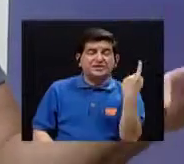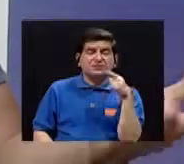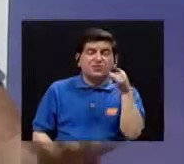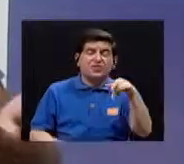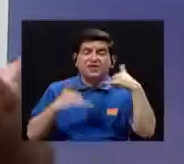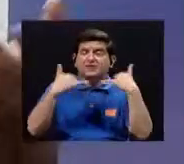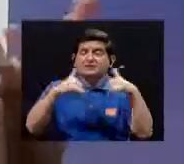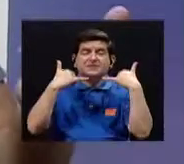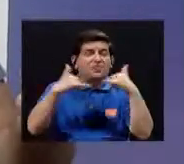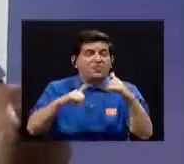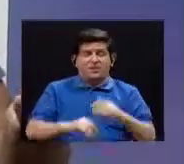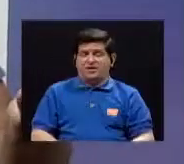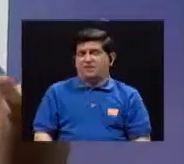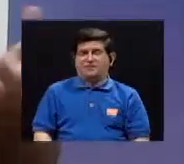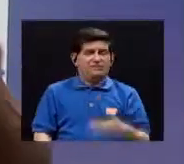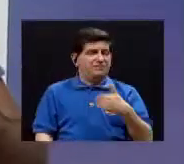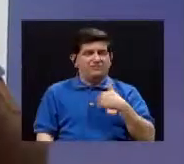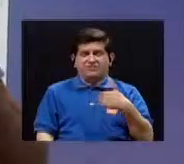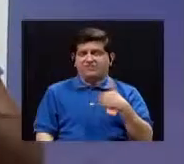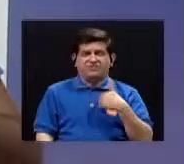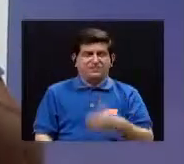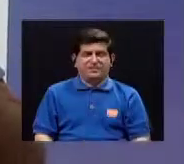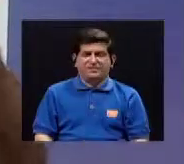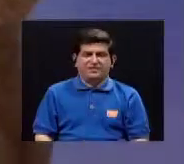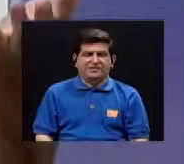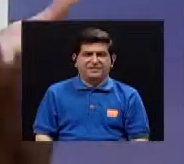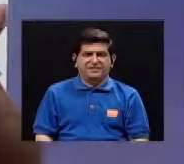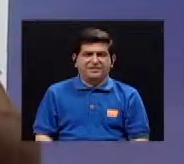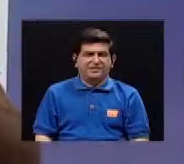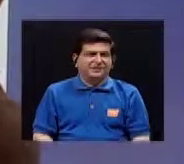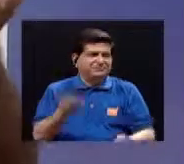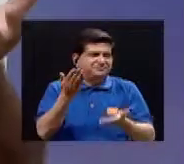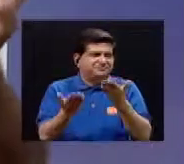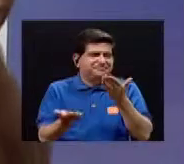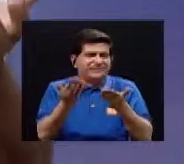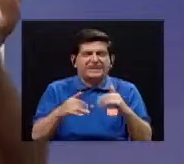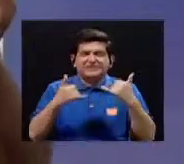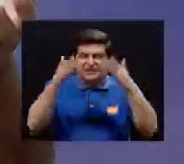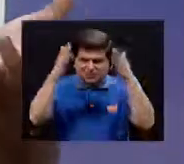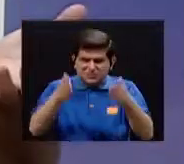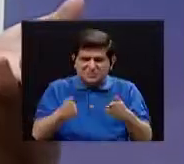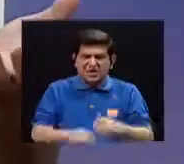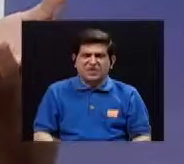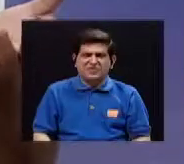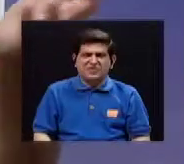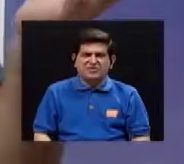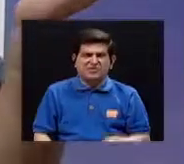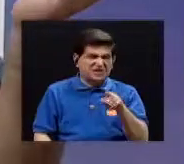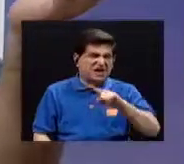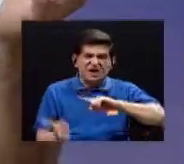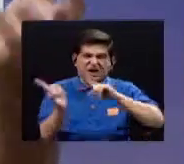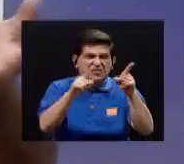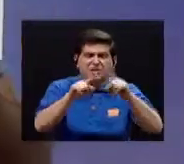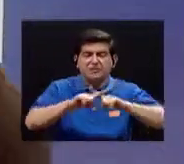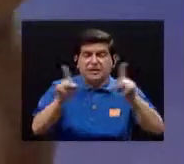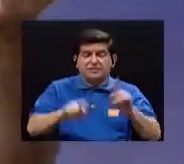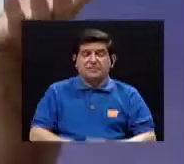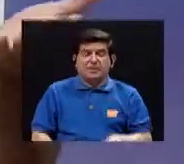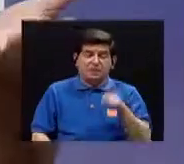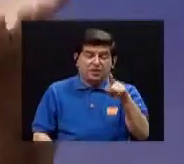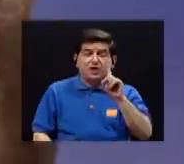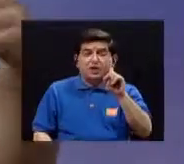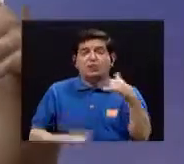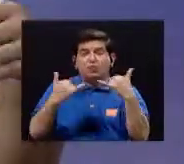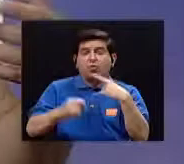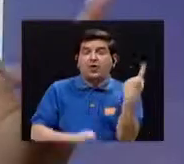bueno es que pastores sólo jugó ese juego entonces no hay como una hay muchos que hay como un así como hay jugadores que llegaron a pasto de éstos escriben